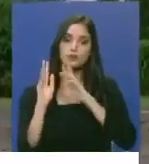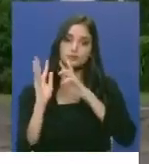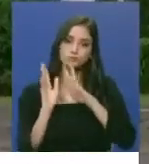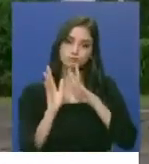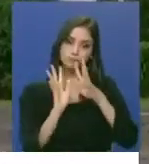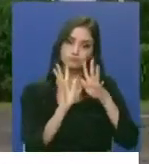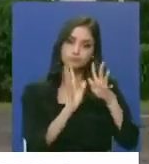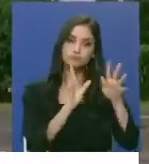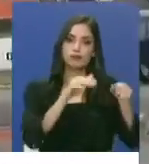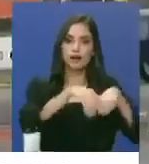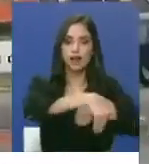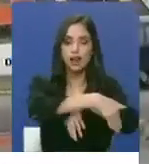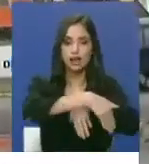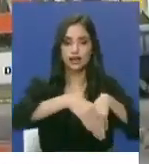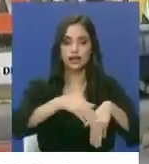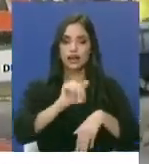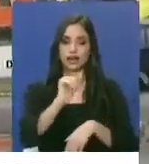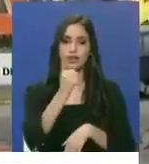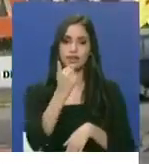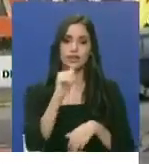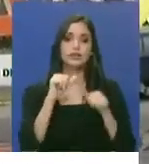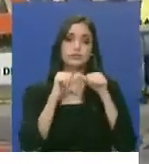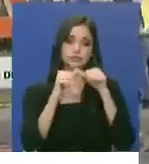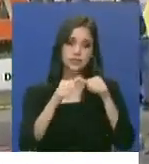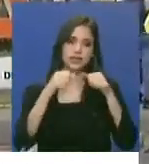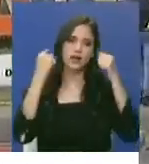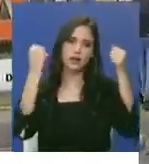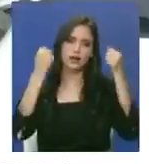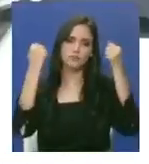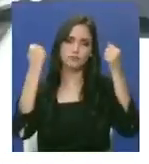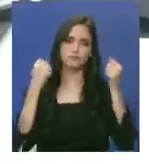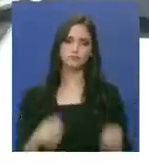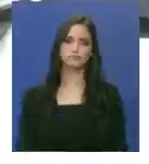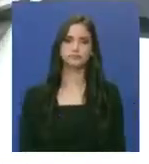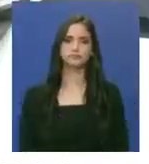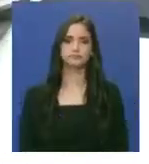ya hicieron la protesta y siguen en las calles de Colón. Compañeros, vamos con ustedes. Adelante.